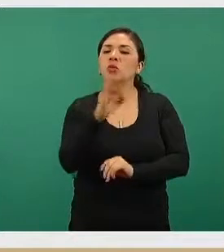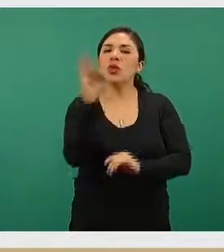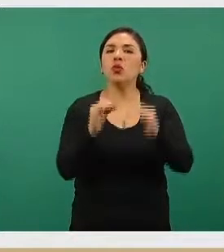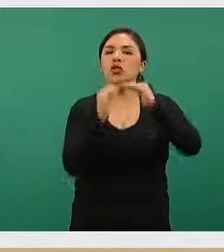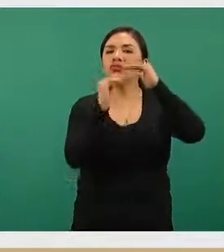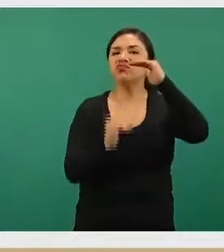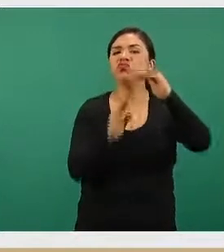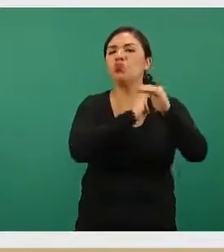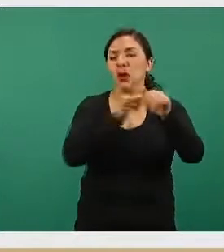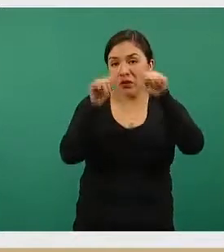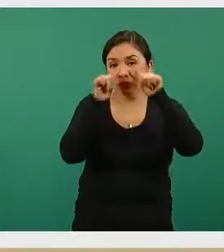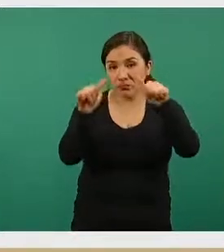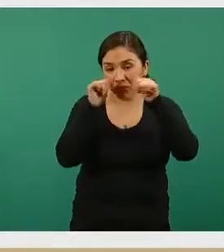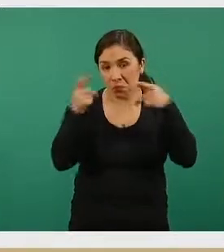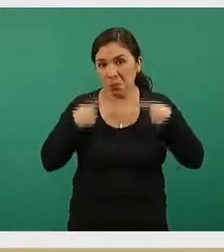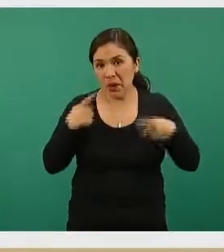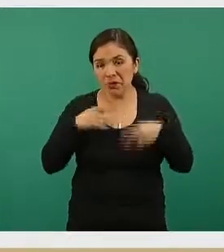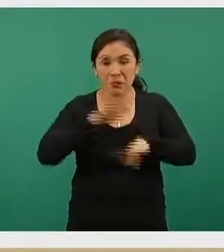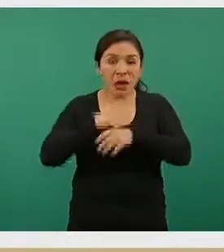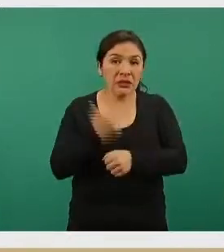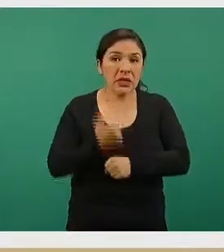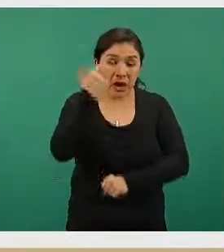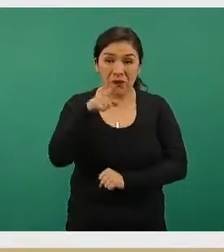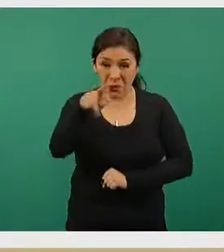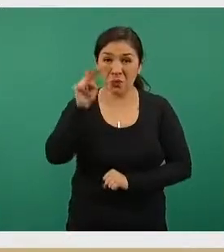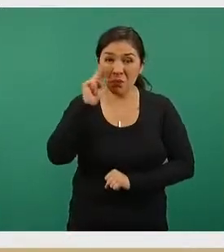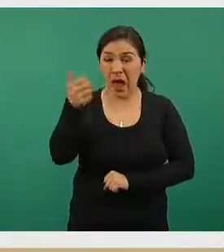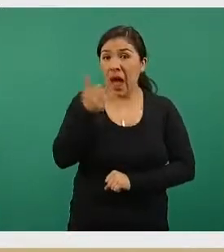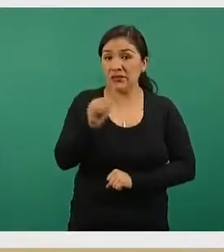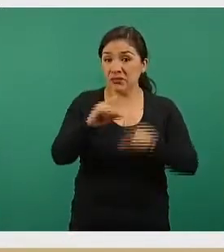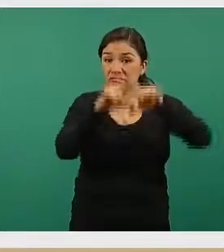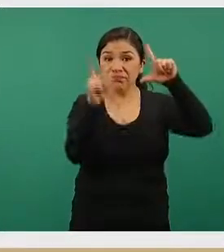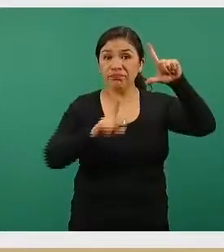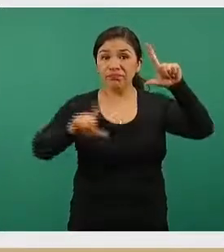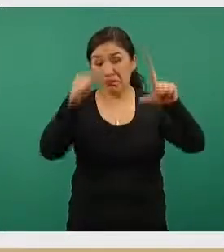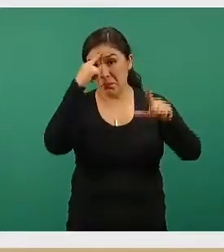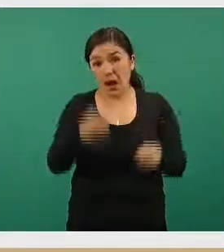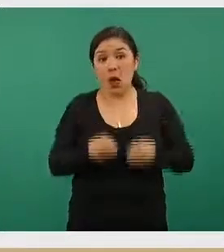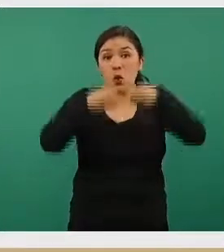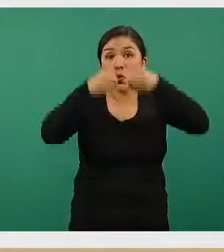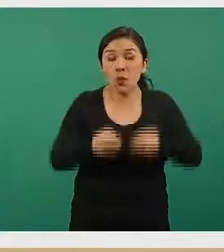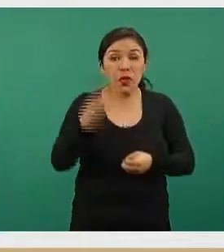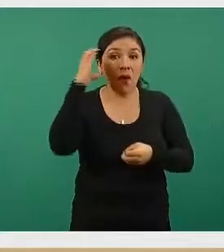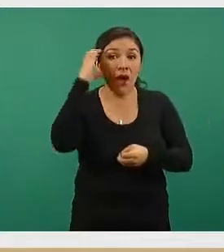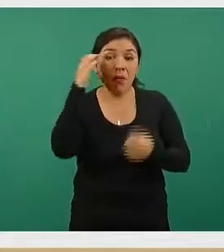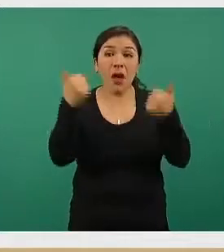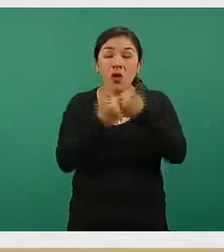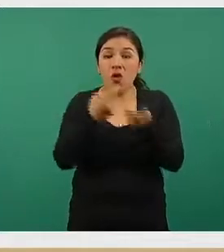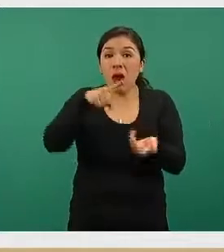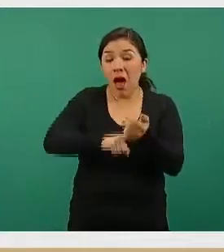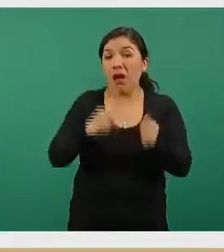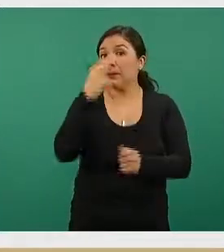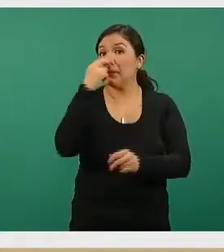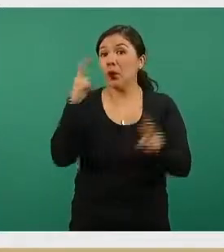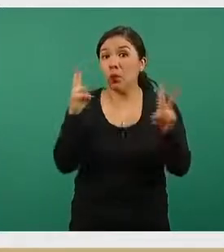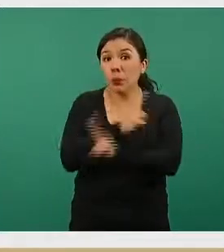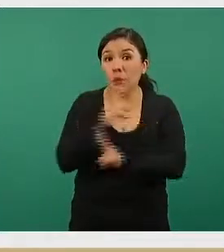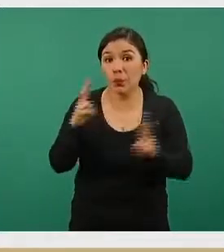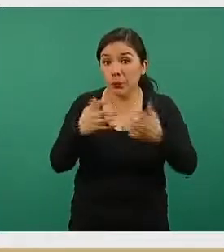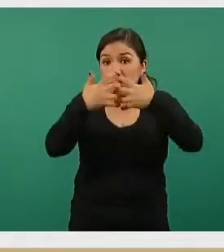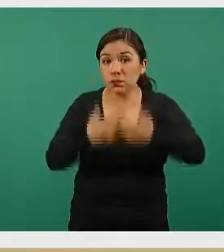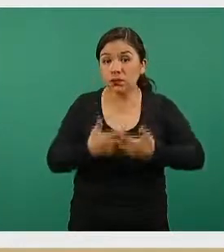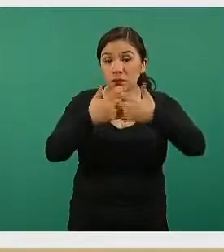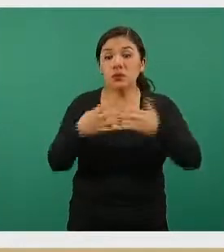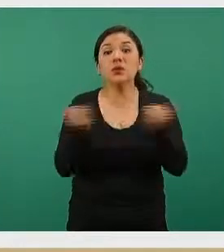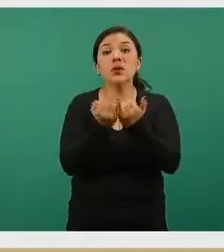50% de ocupación. Vemos precisamente cómo a nivel nacional la ocupación de camas con ventilador también